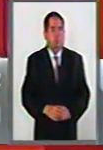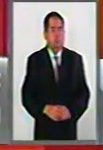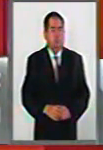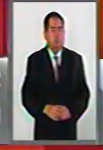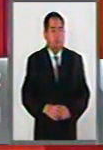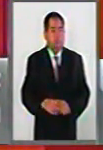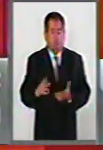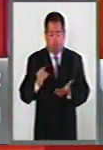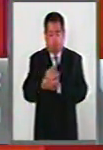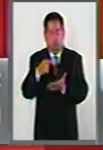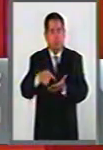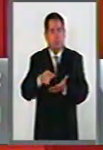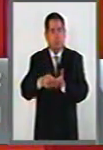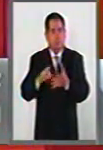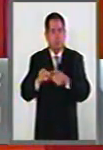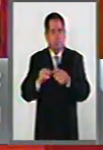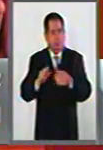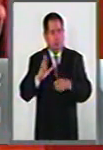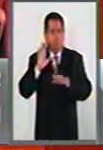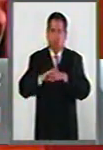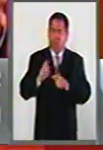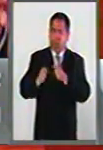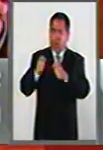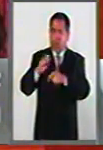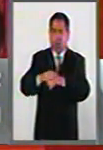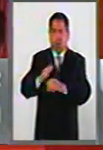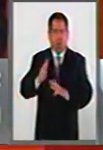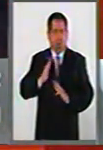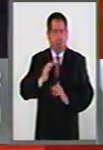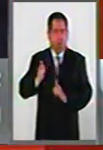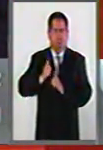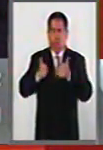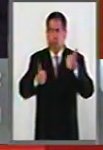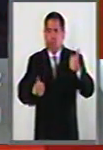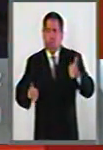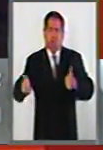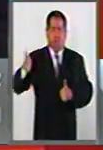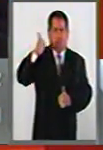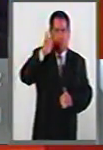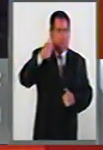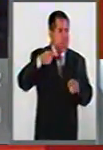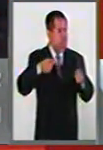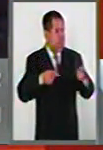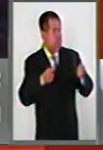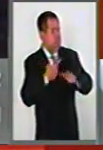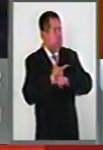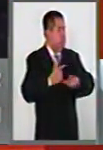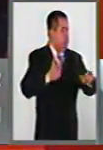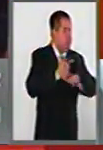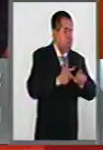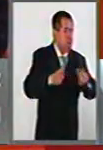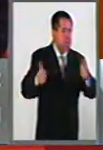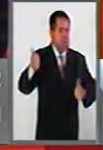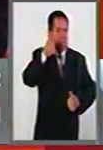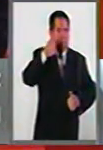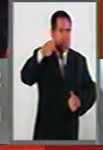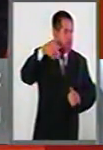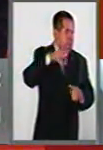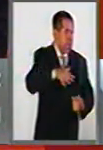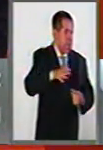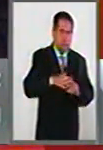El dictamen está engrandeciendo a las Fuerzas Armadas por encima del Estado de Derecho y de la soberanía